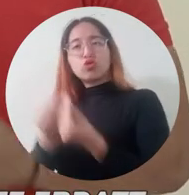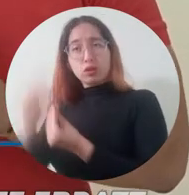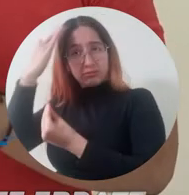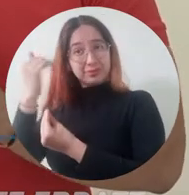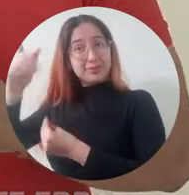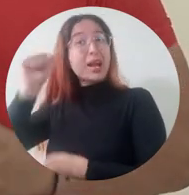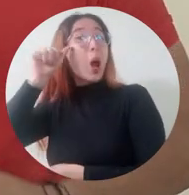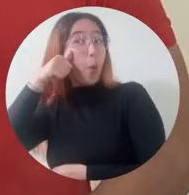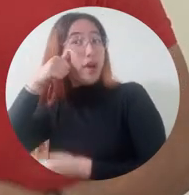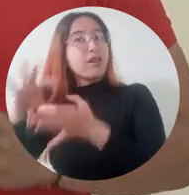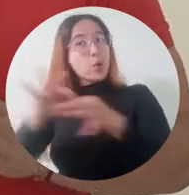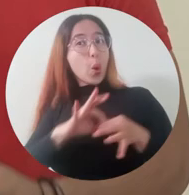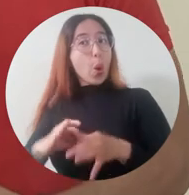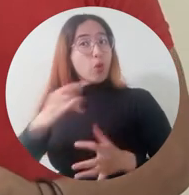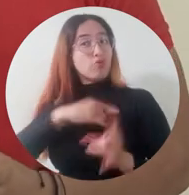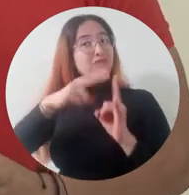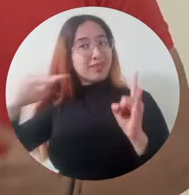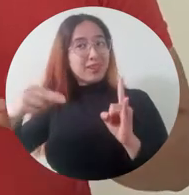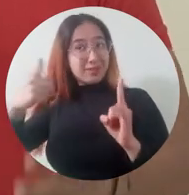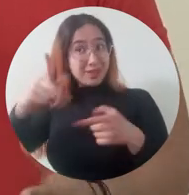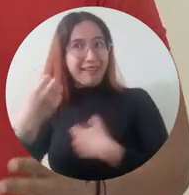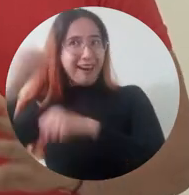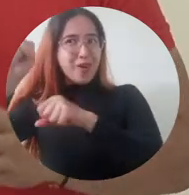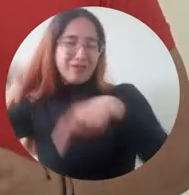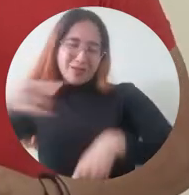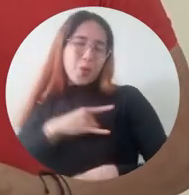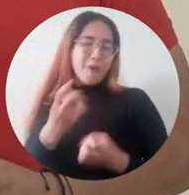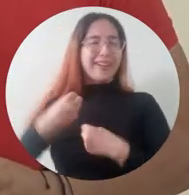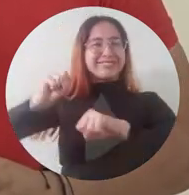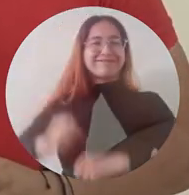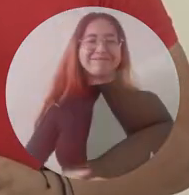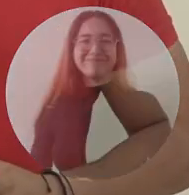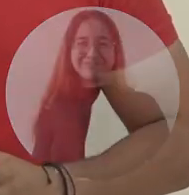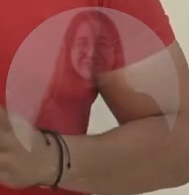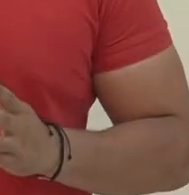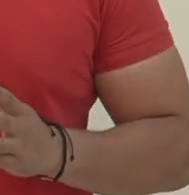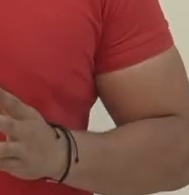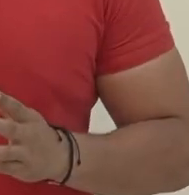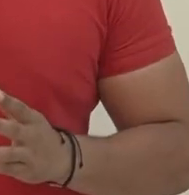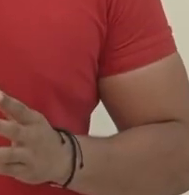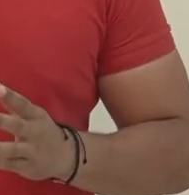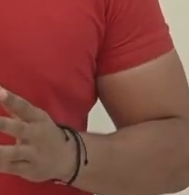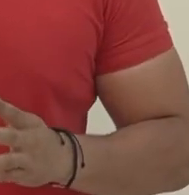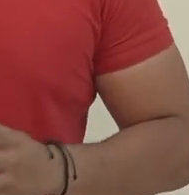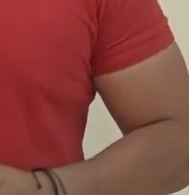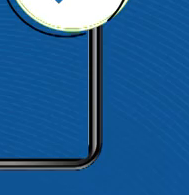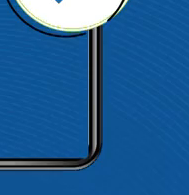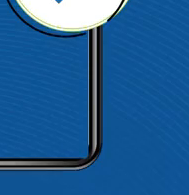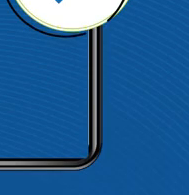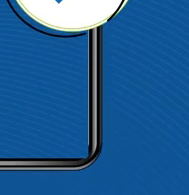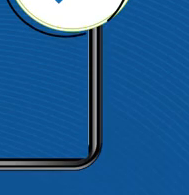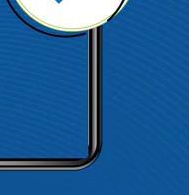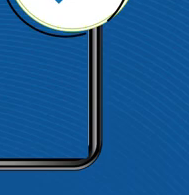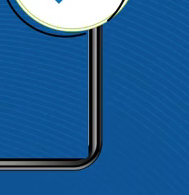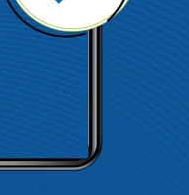ser sus representantes al Consejo Académico. Y recuerda, unidos por la U, ganas tú, gana la U.